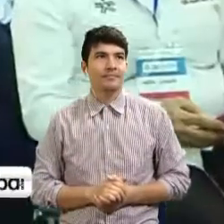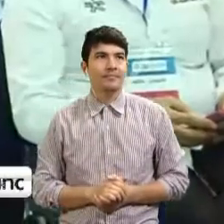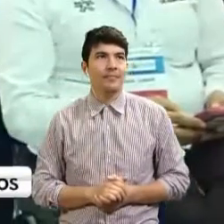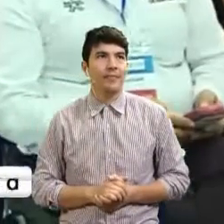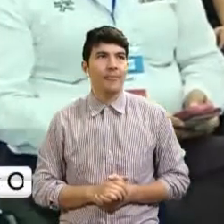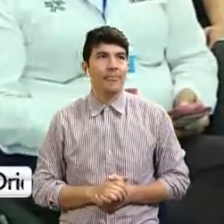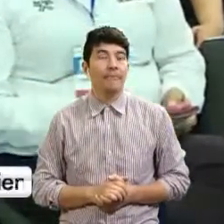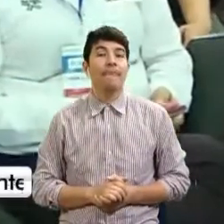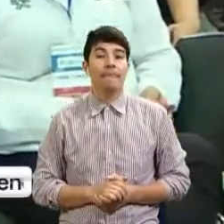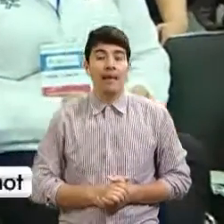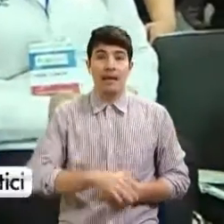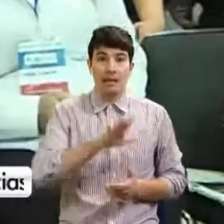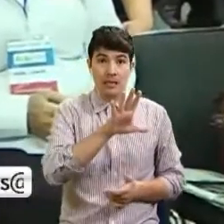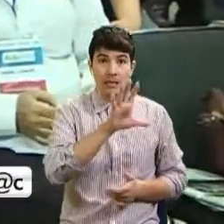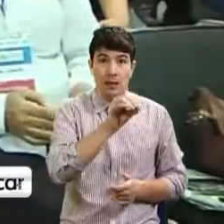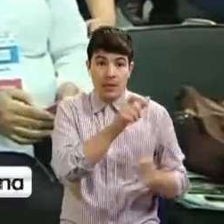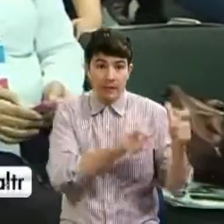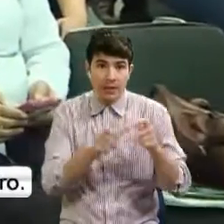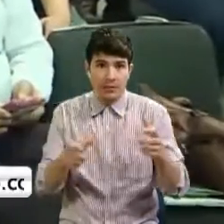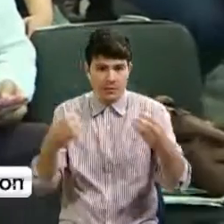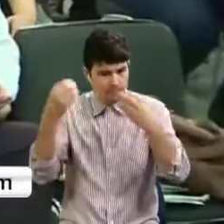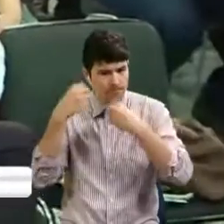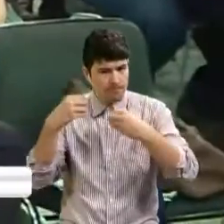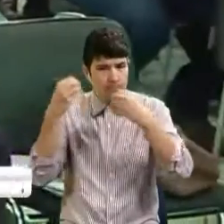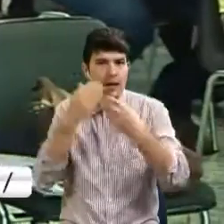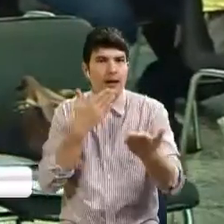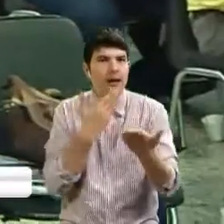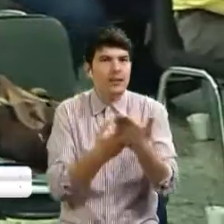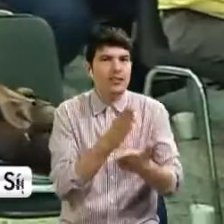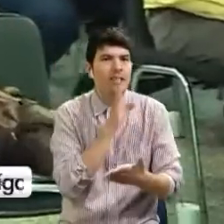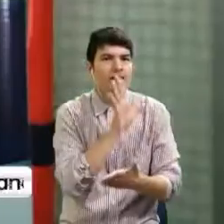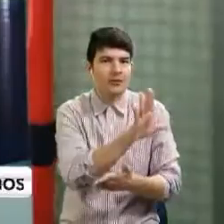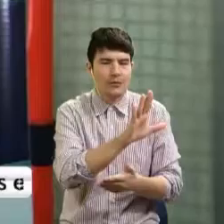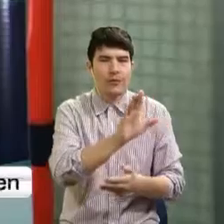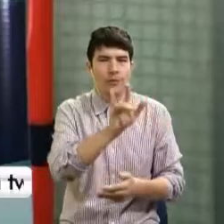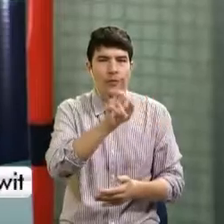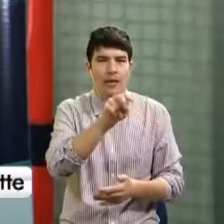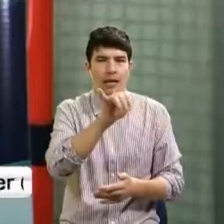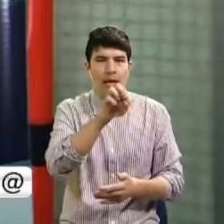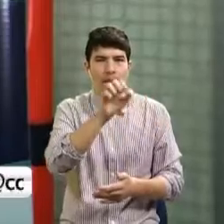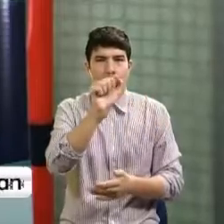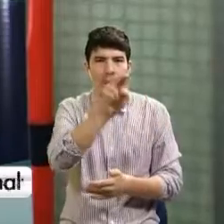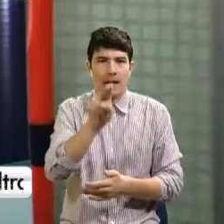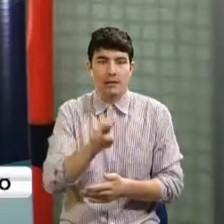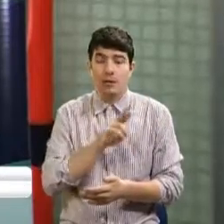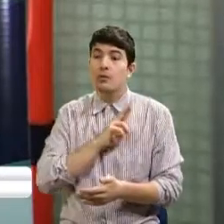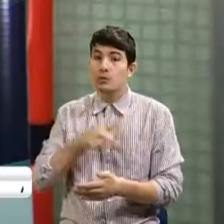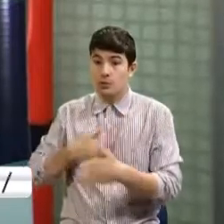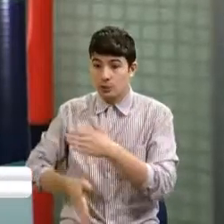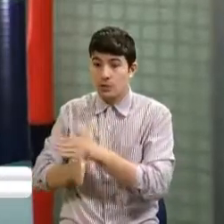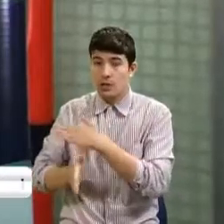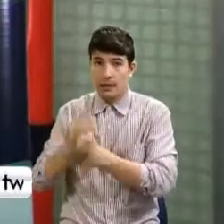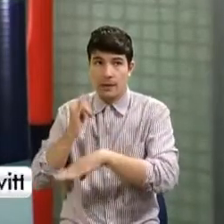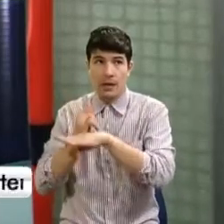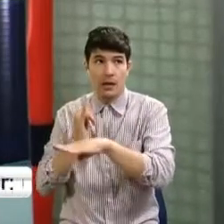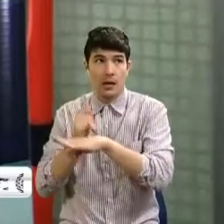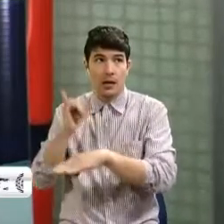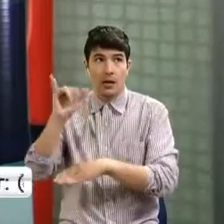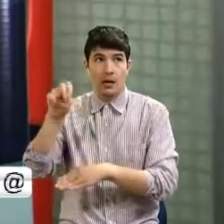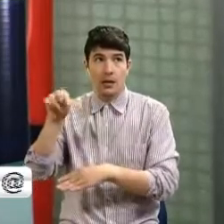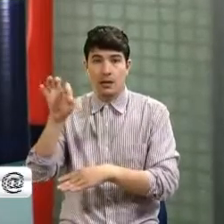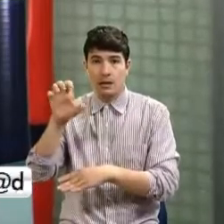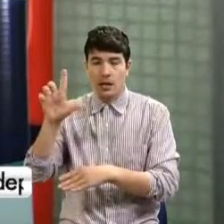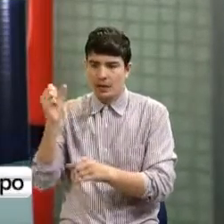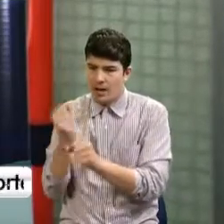más de 50 personas se han capacitado gracias a un y pass aún continuamos con el instituto inter como de la mano trabajando por los